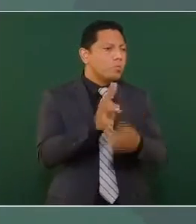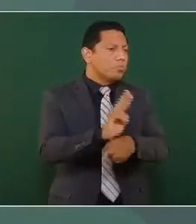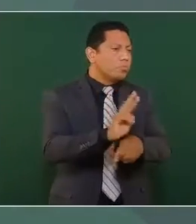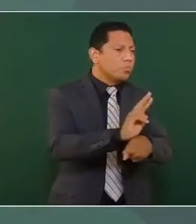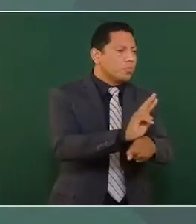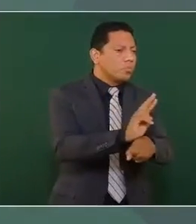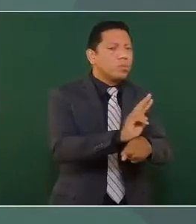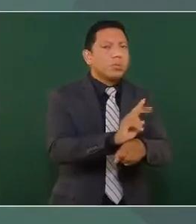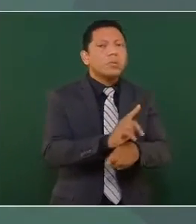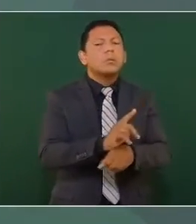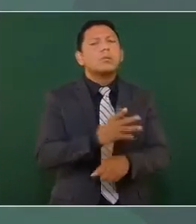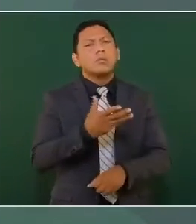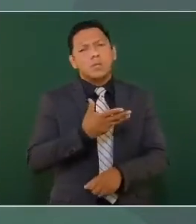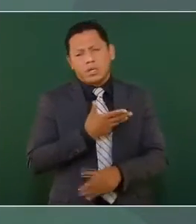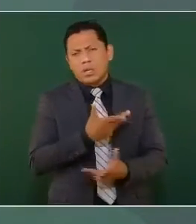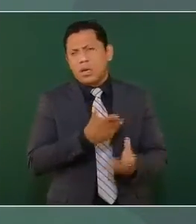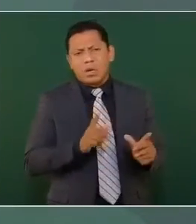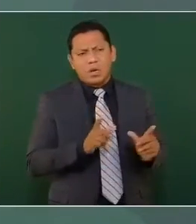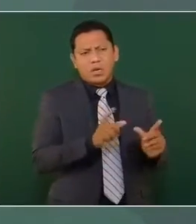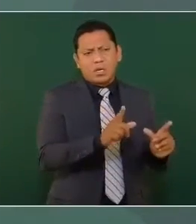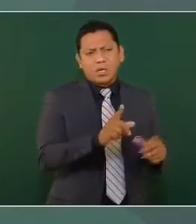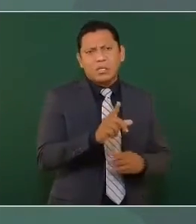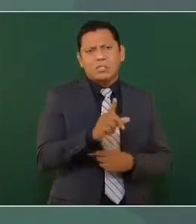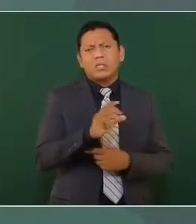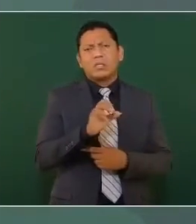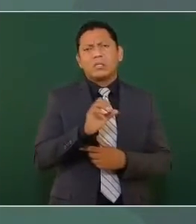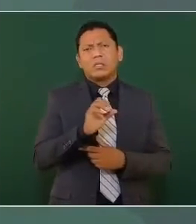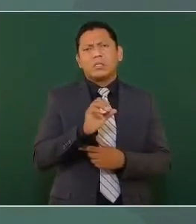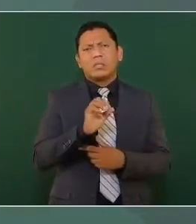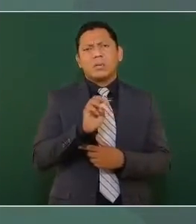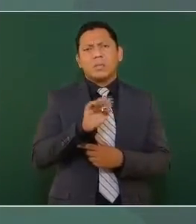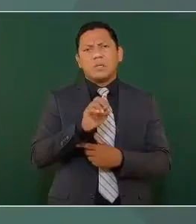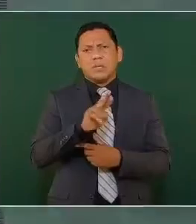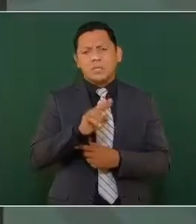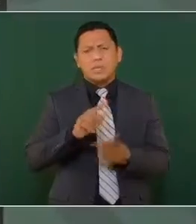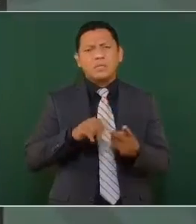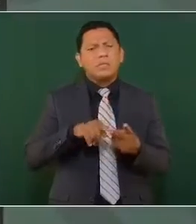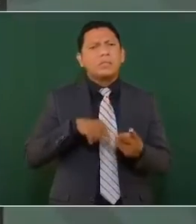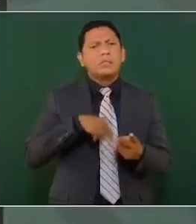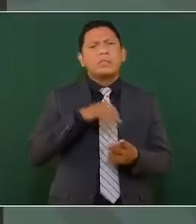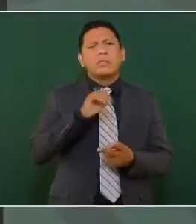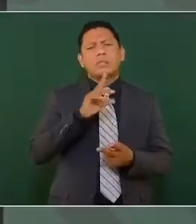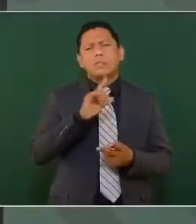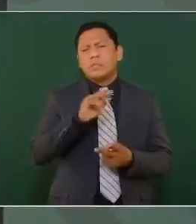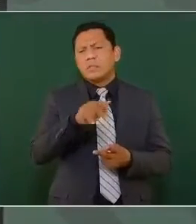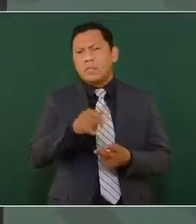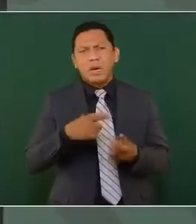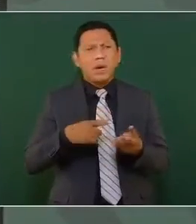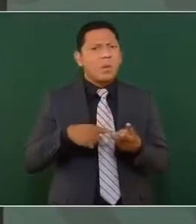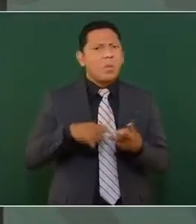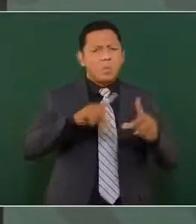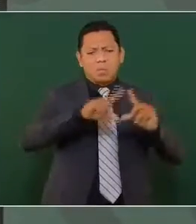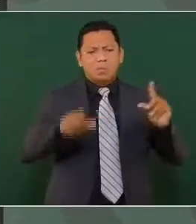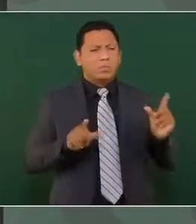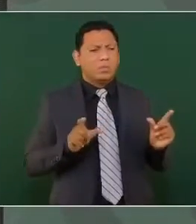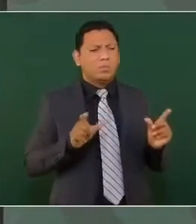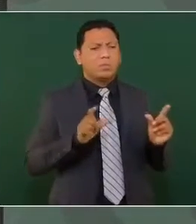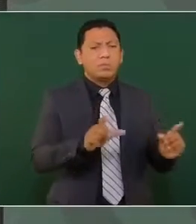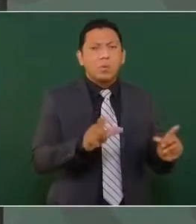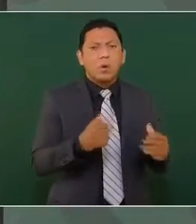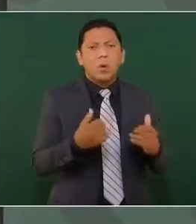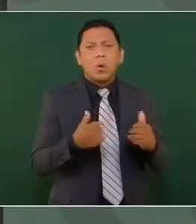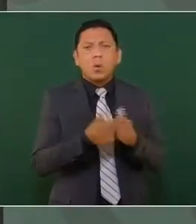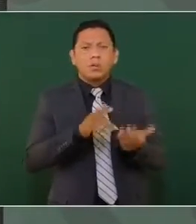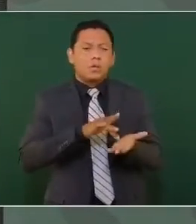tienen personal de la Secretaría de Marina, personal del Ejército, personal de la Guardia Nacional, con